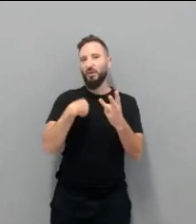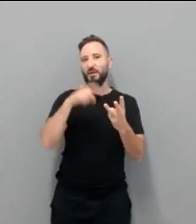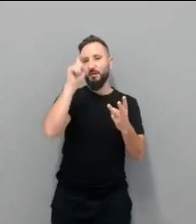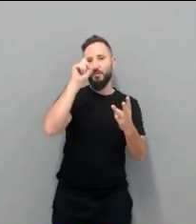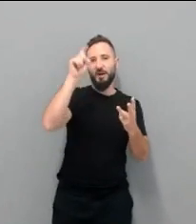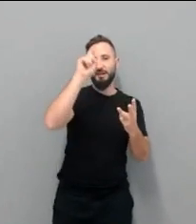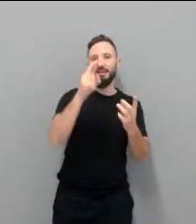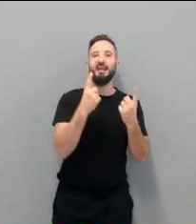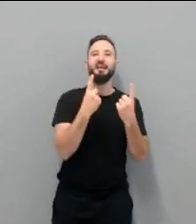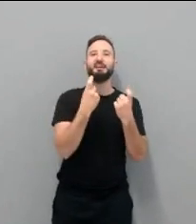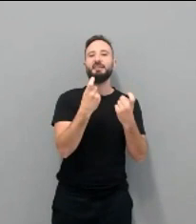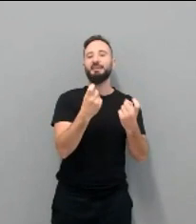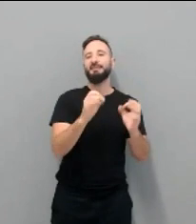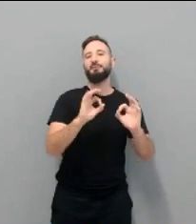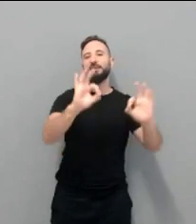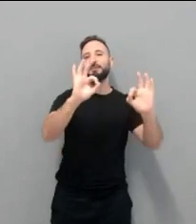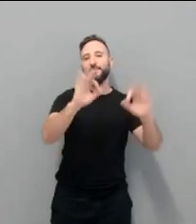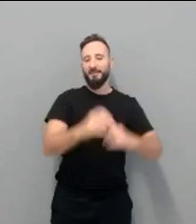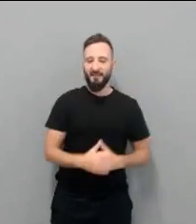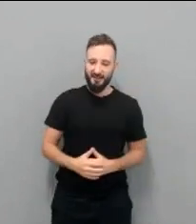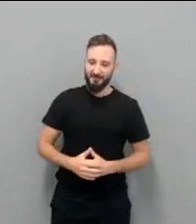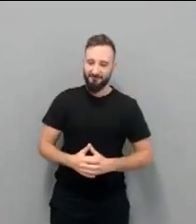necesidades educativas específicas, entonces...